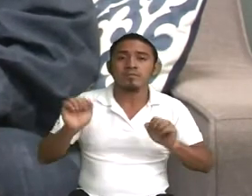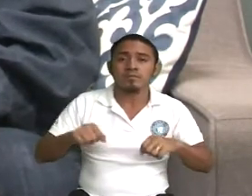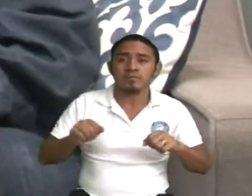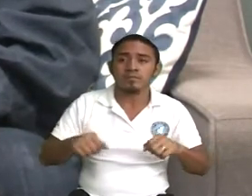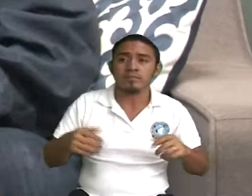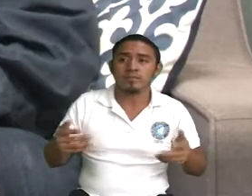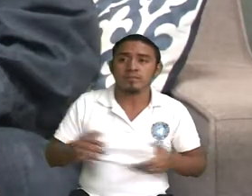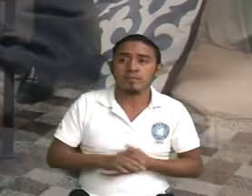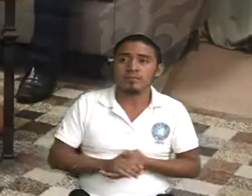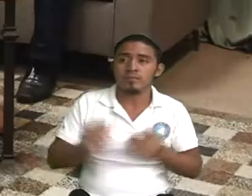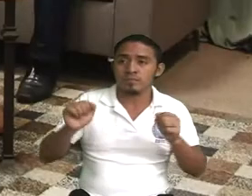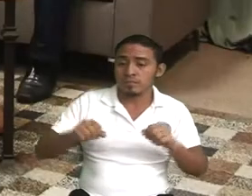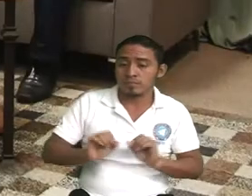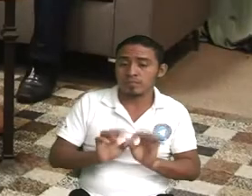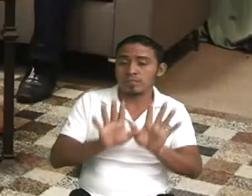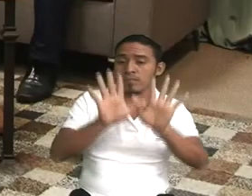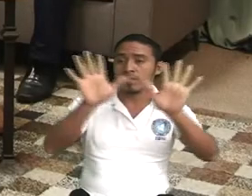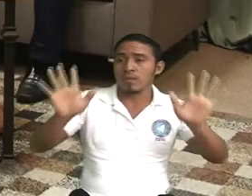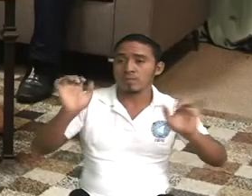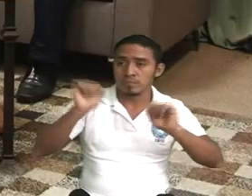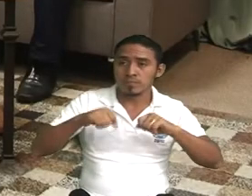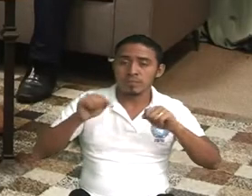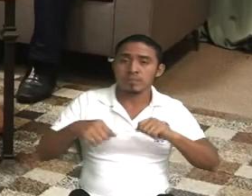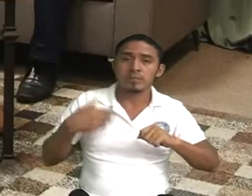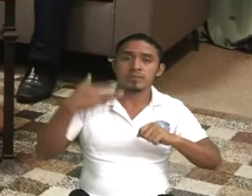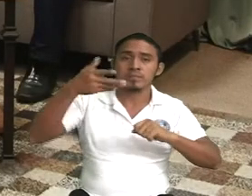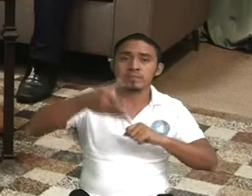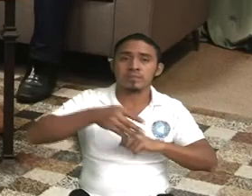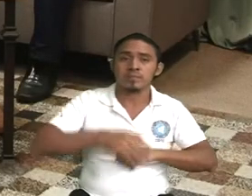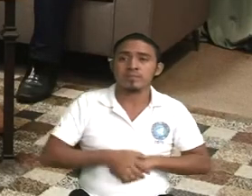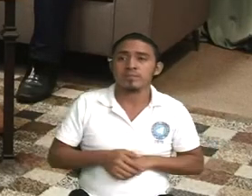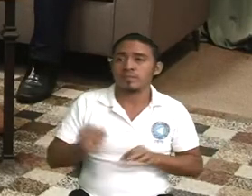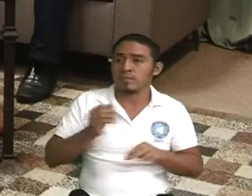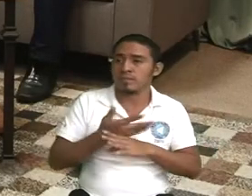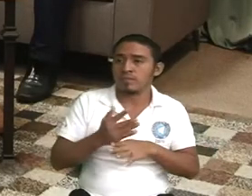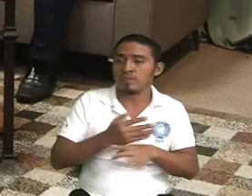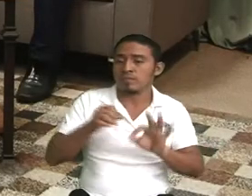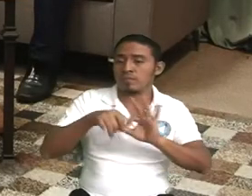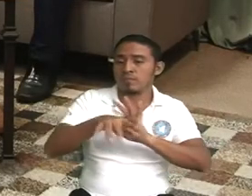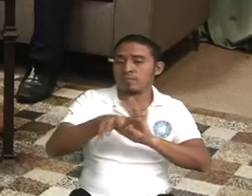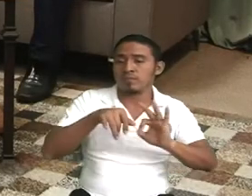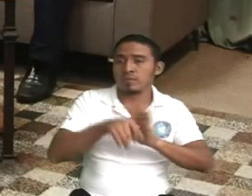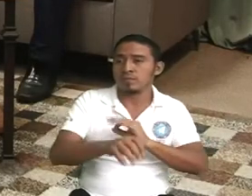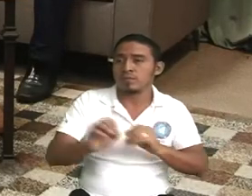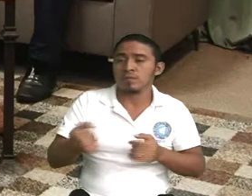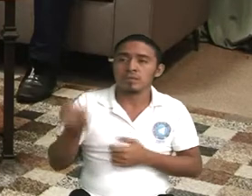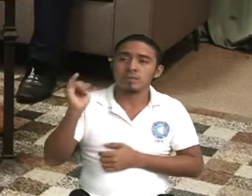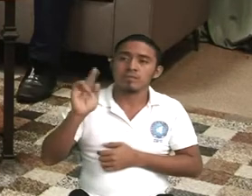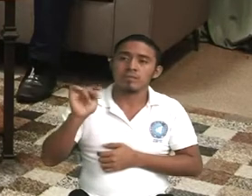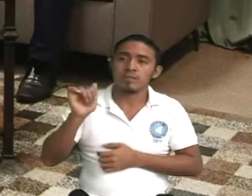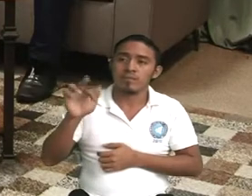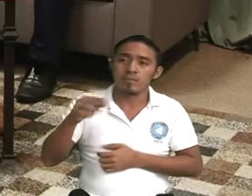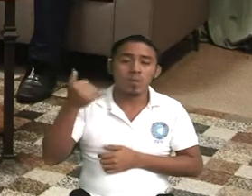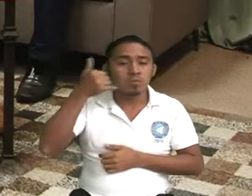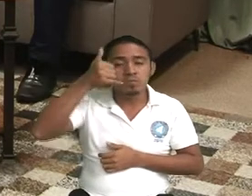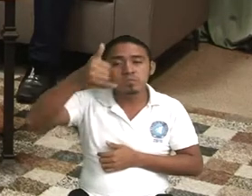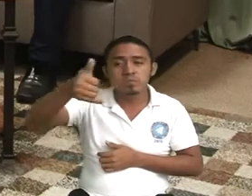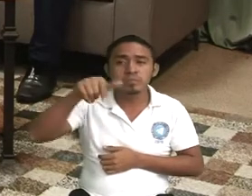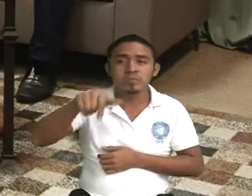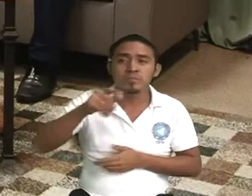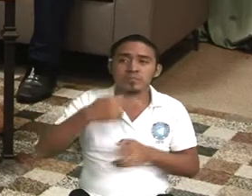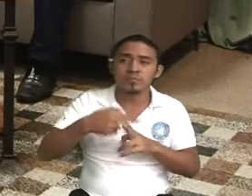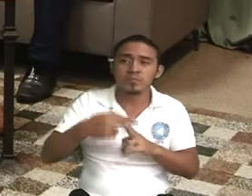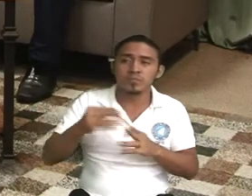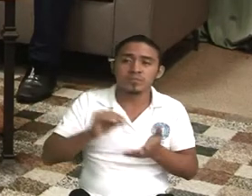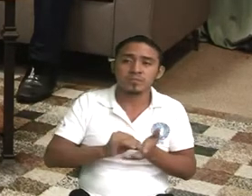pueden ir participando. Sí, por la mañana. Pueden ir perfectamente por las mañanas en la oficina de Intur o pueden llamar por teléfono a la oficina,